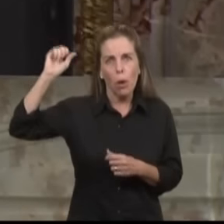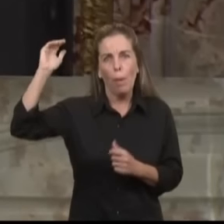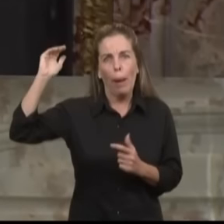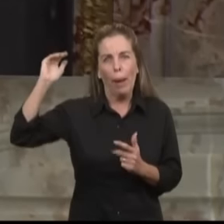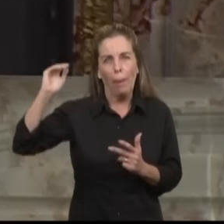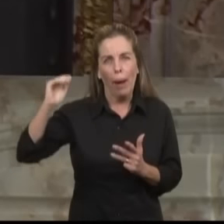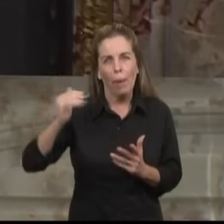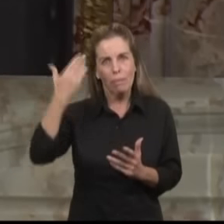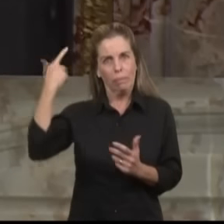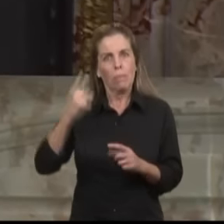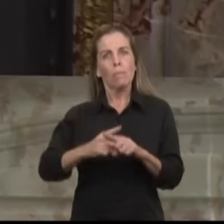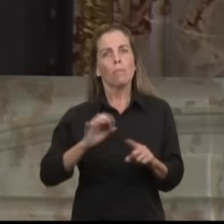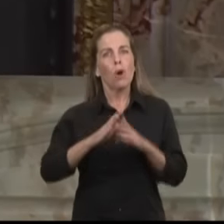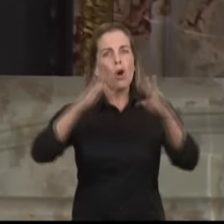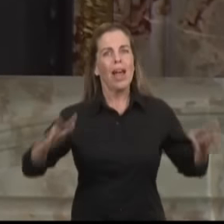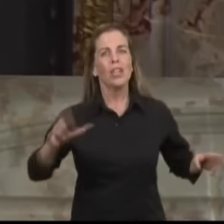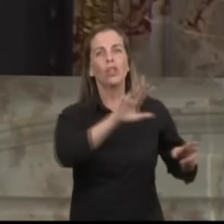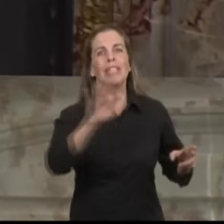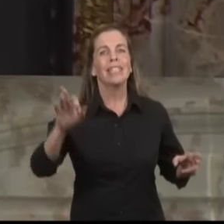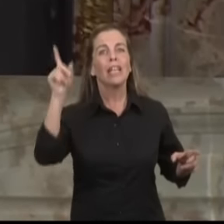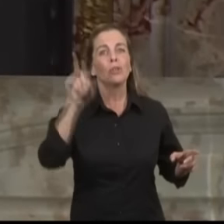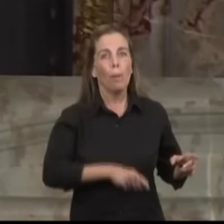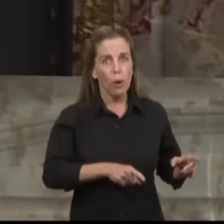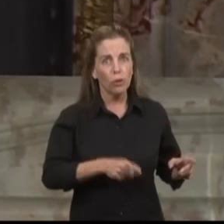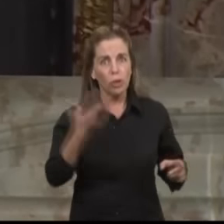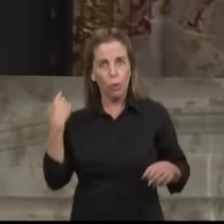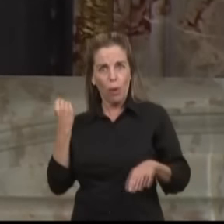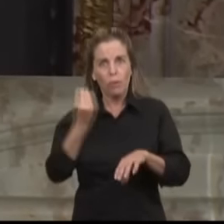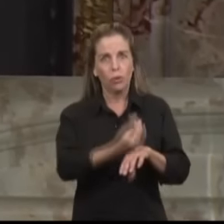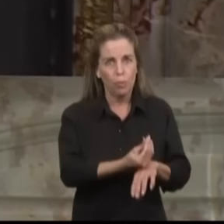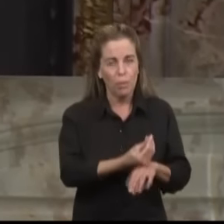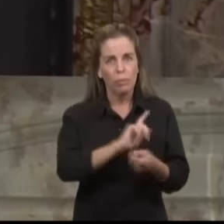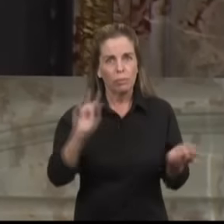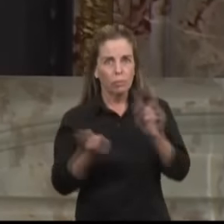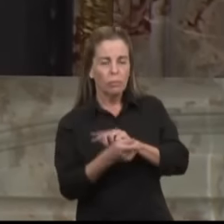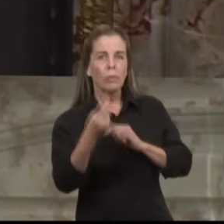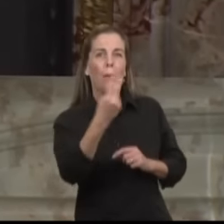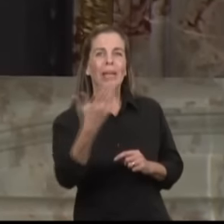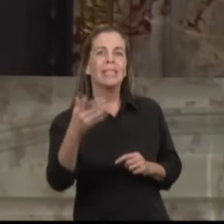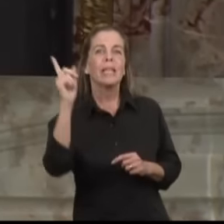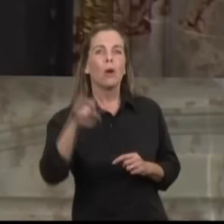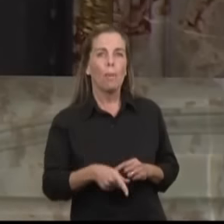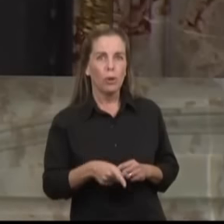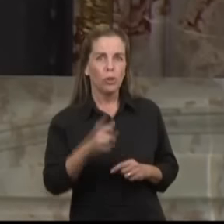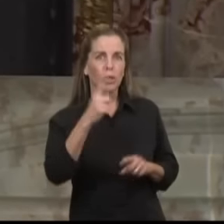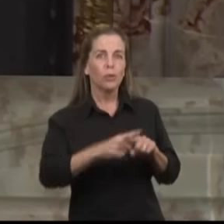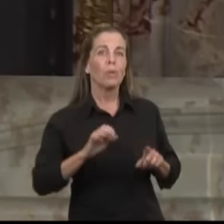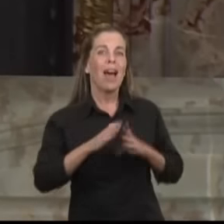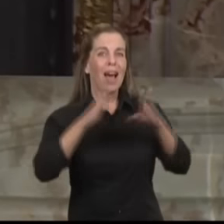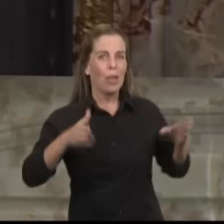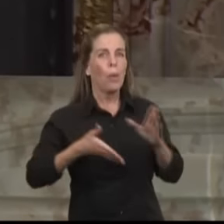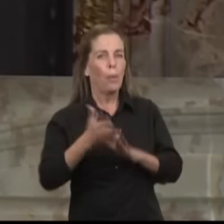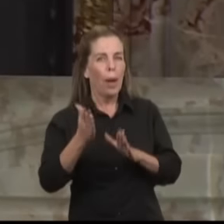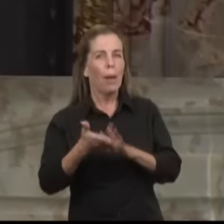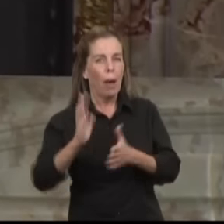tasa interanual del 300% cuando asumimos a una tasa interanual del 25%, y va camino a